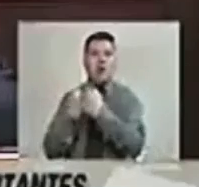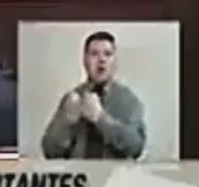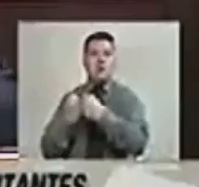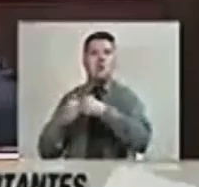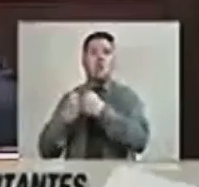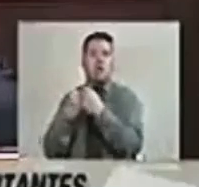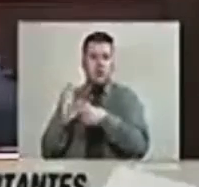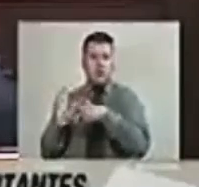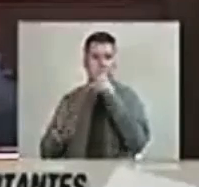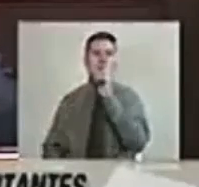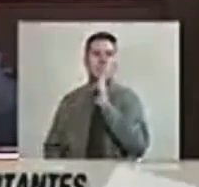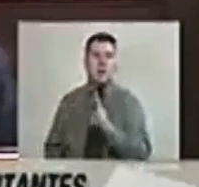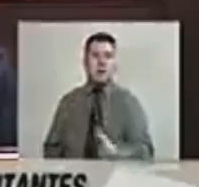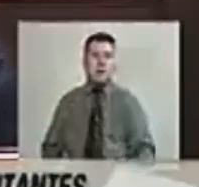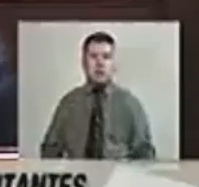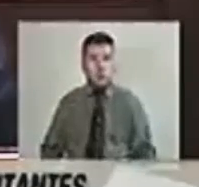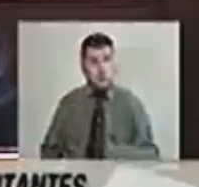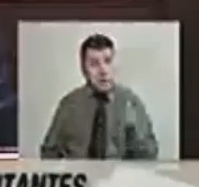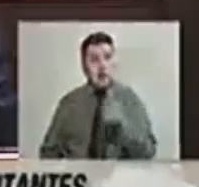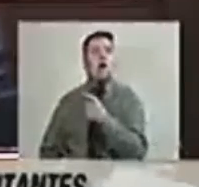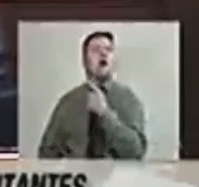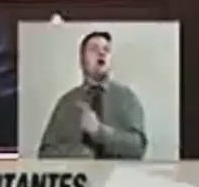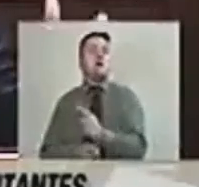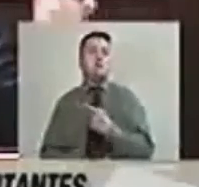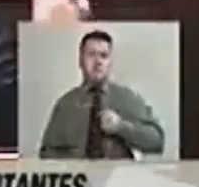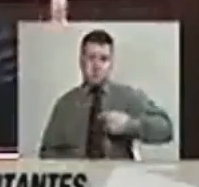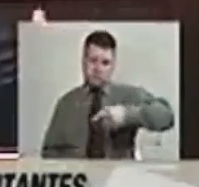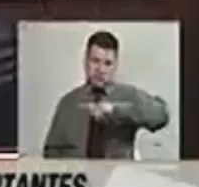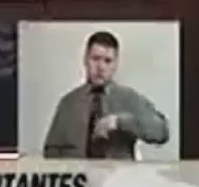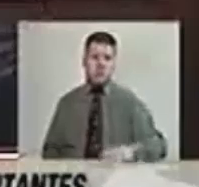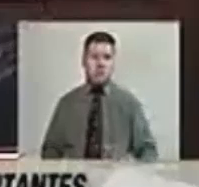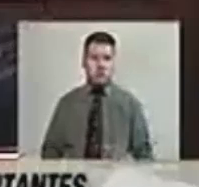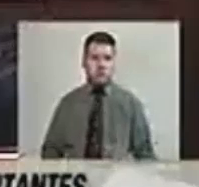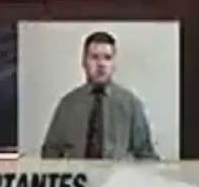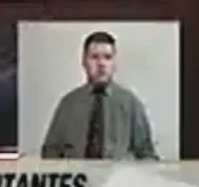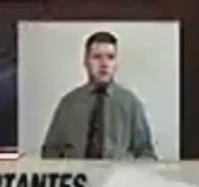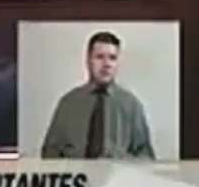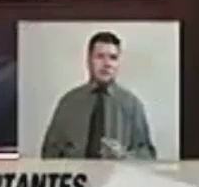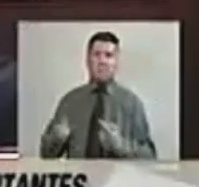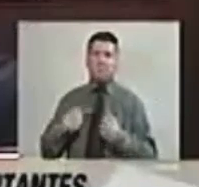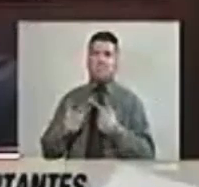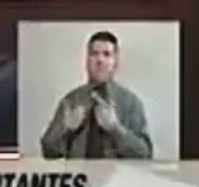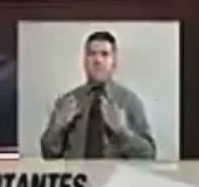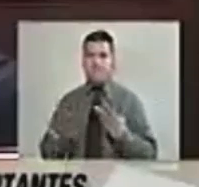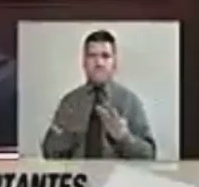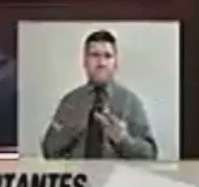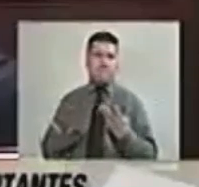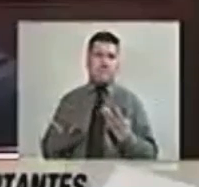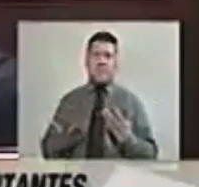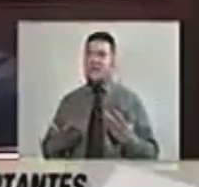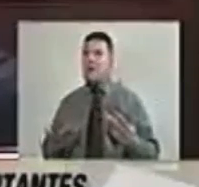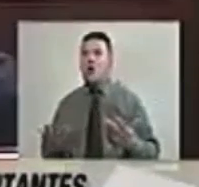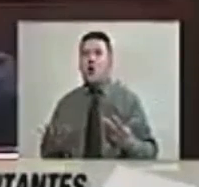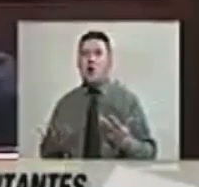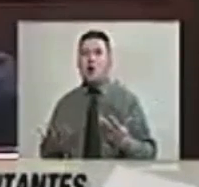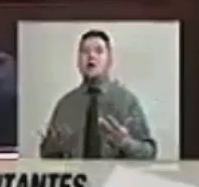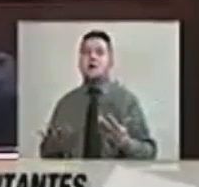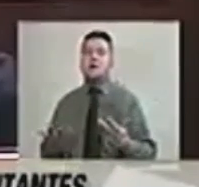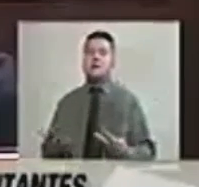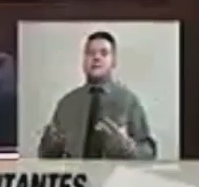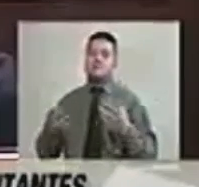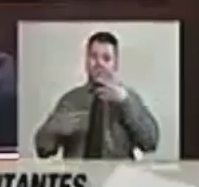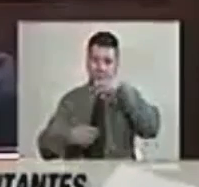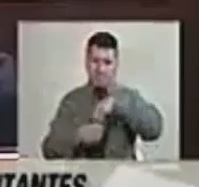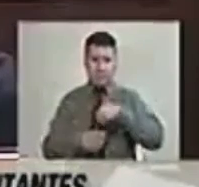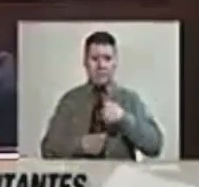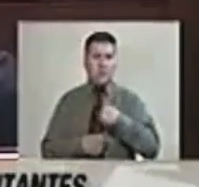país. Así que nosotros, frente a esta restricción de libertades, este modelo también nos ha llevado